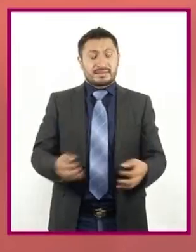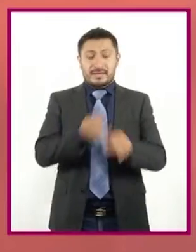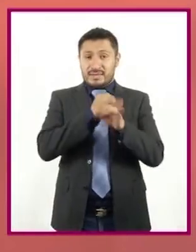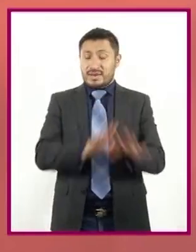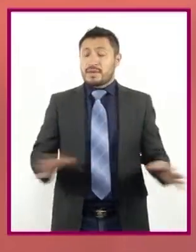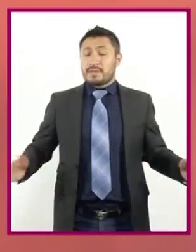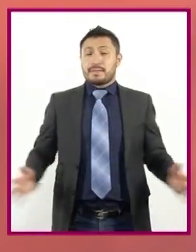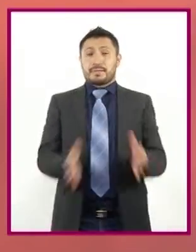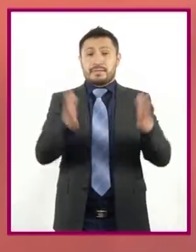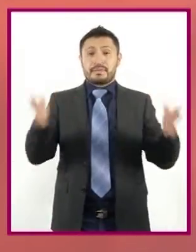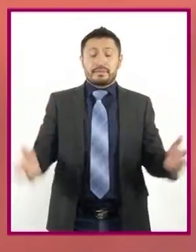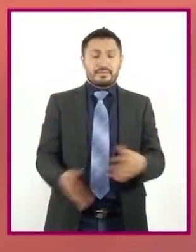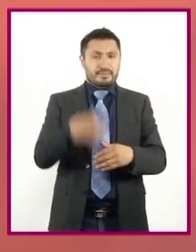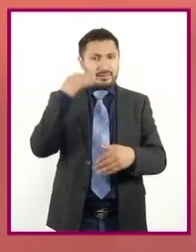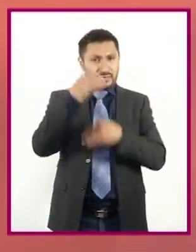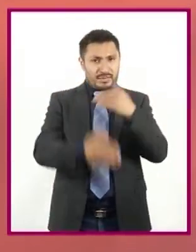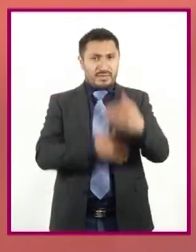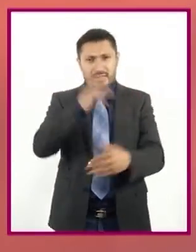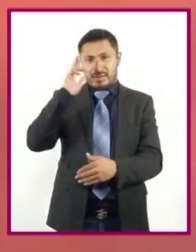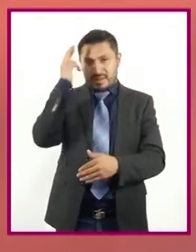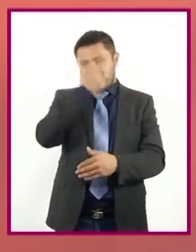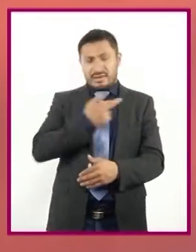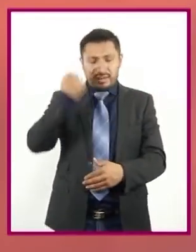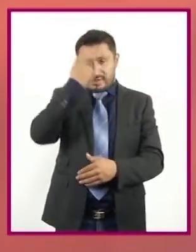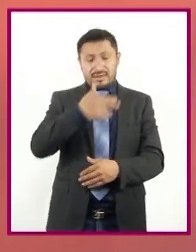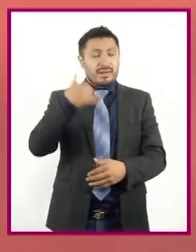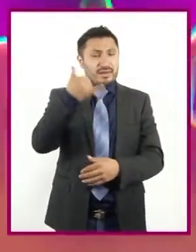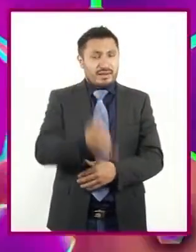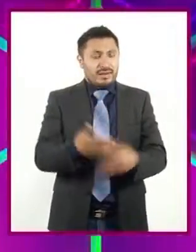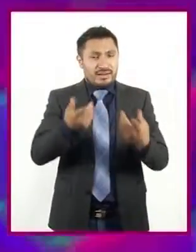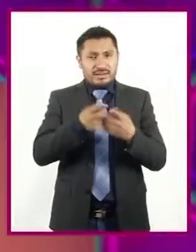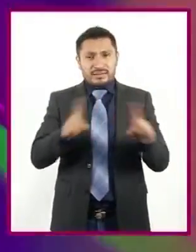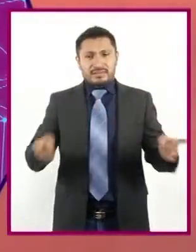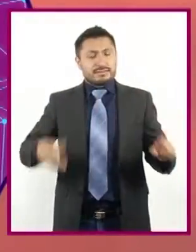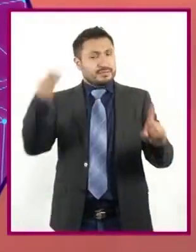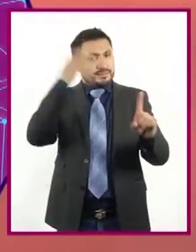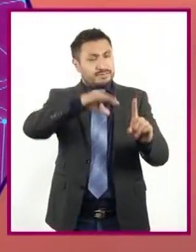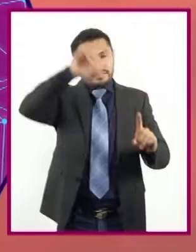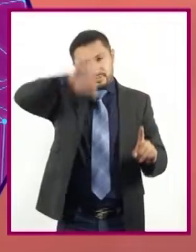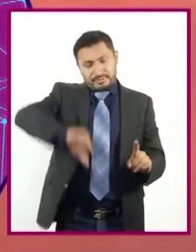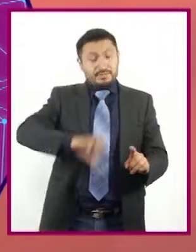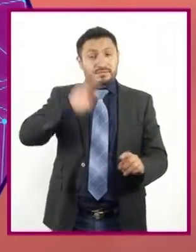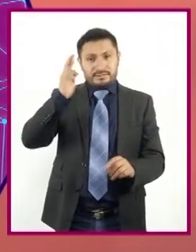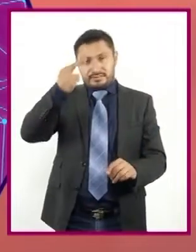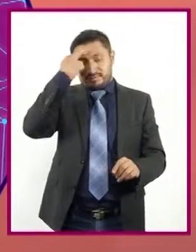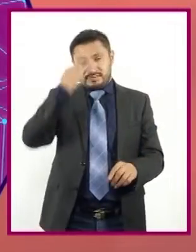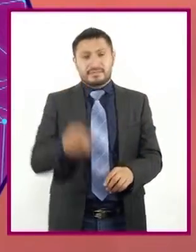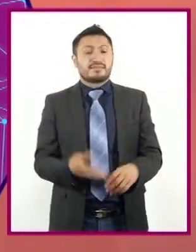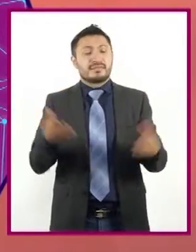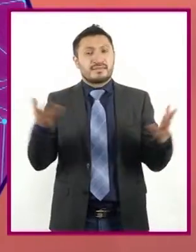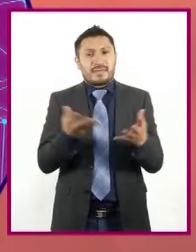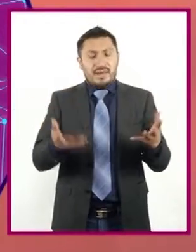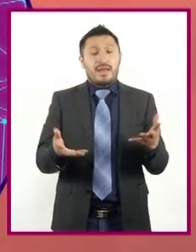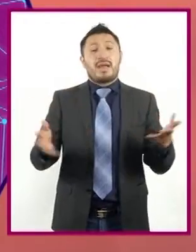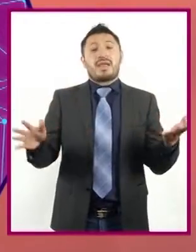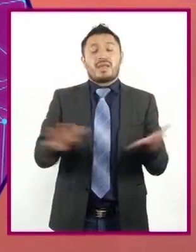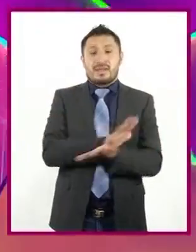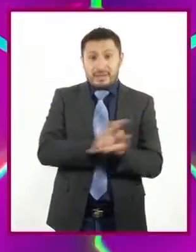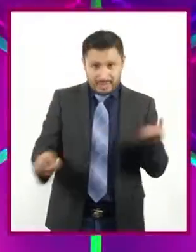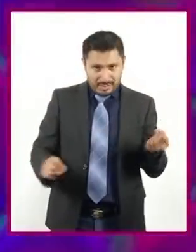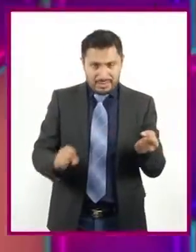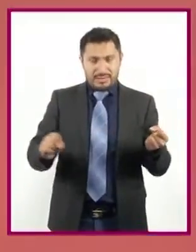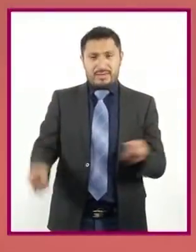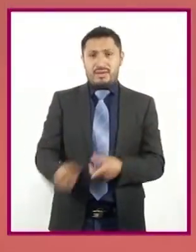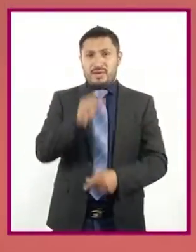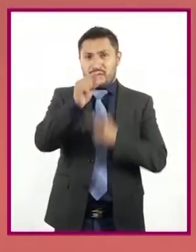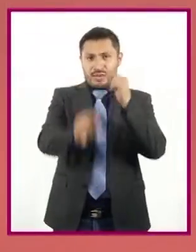en los próximos minutos y desarrollar los retos propuestos durante la sesión, debemos tener en cuenta que haciendo y deshaciendo se va aprendiendo.